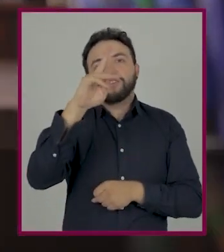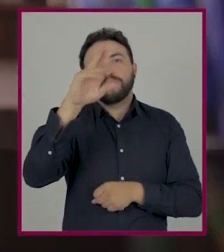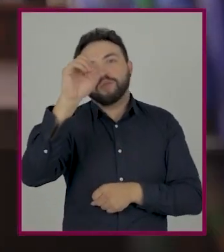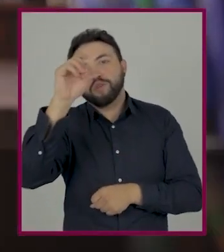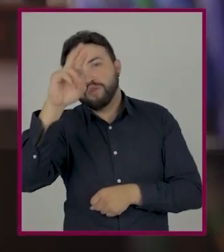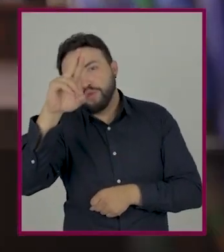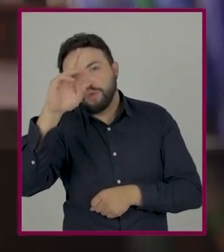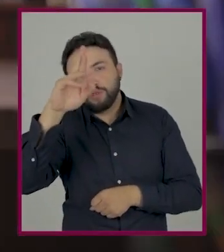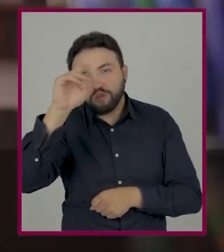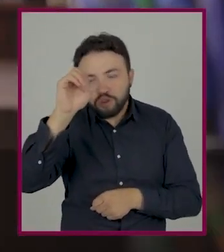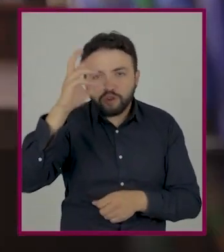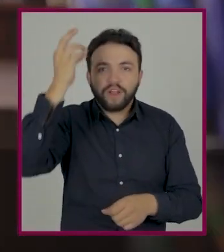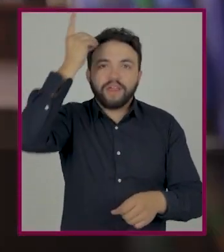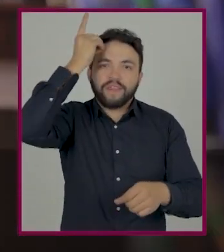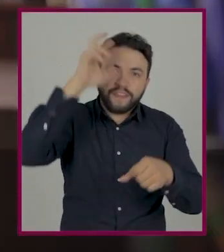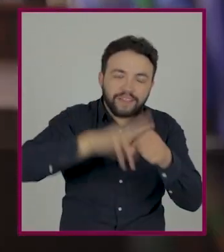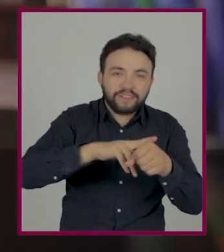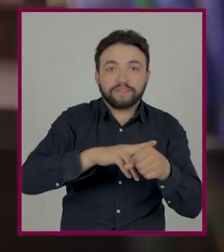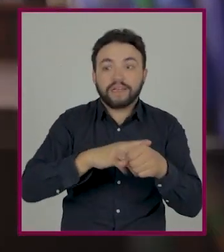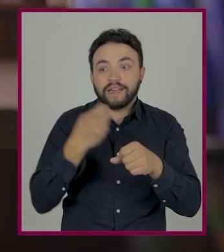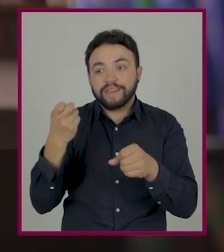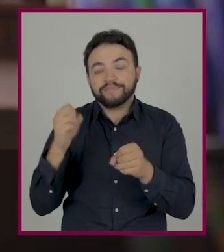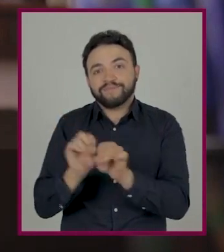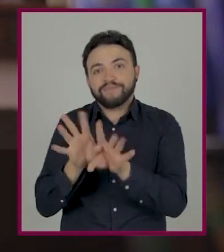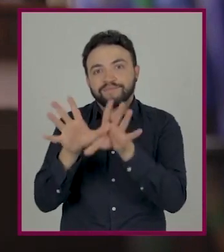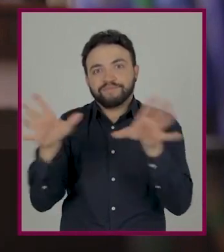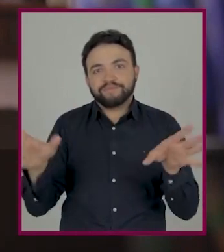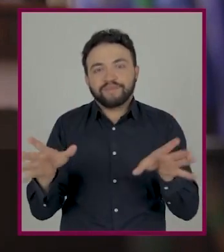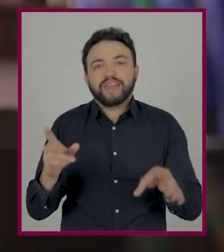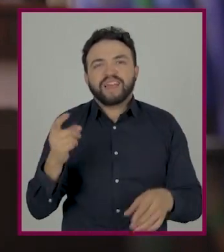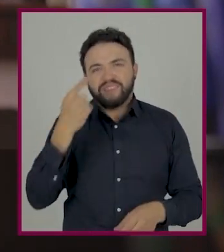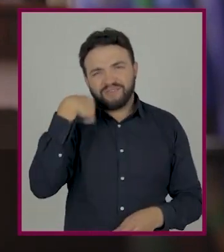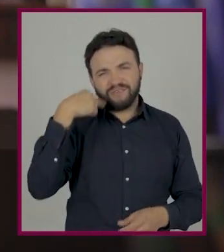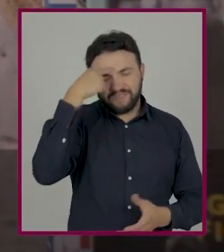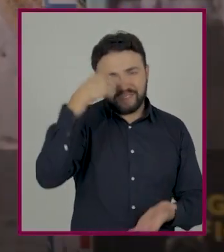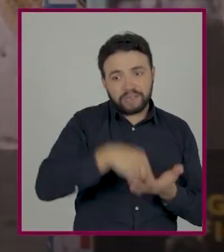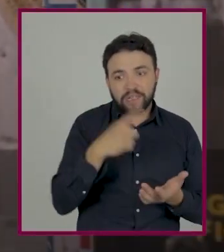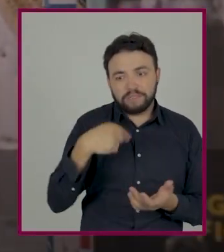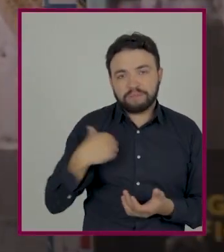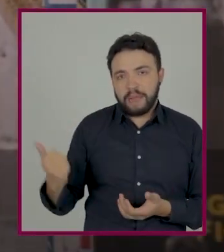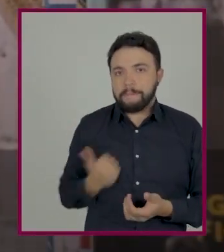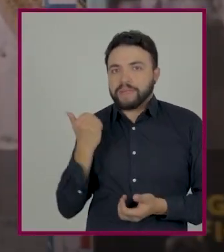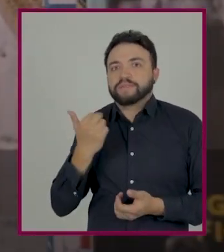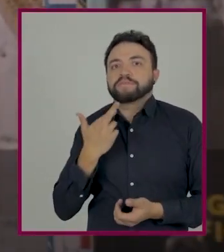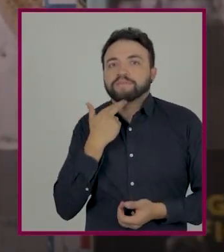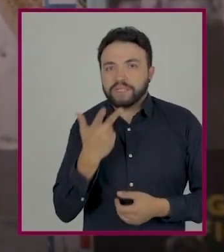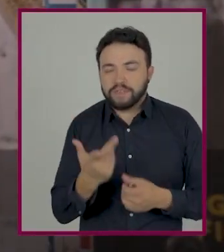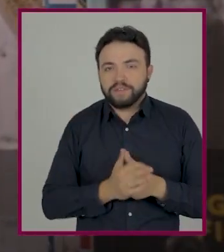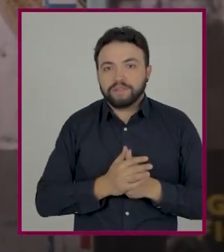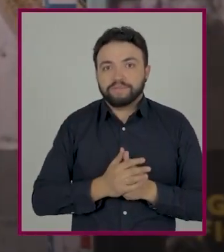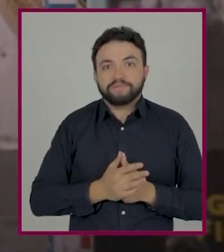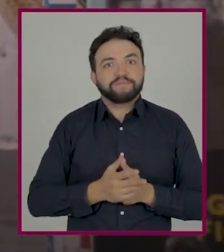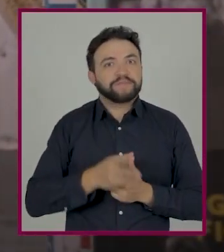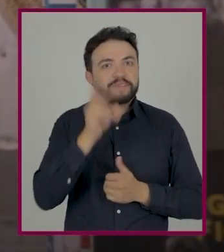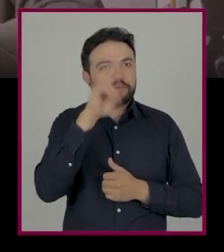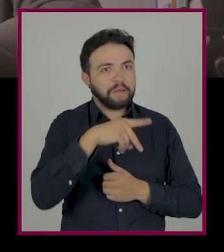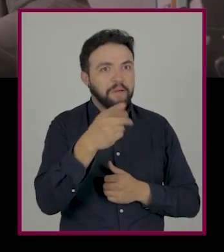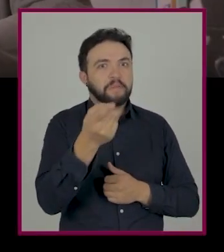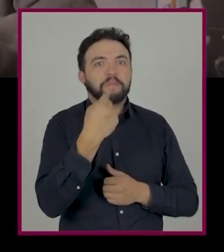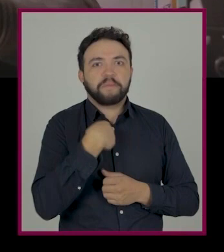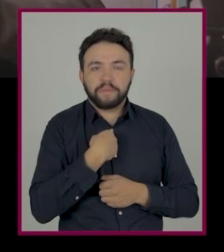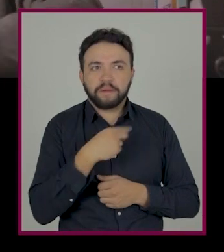Sí, generalmente las personas coinciden en la industria, eso crea una telaraña. Creo que lo aprovecharé mucho mejor en esa